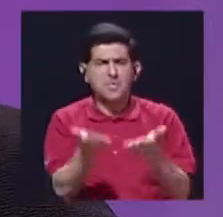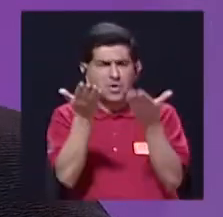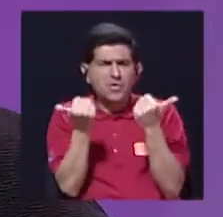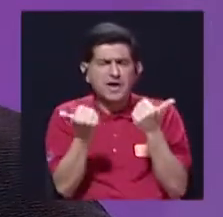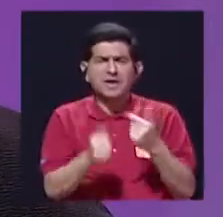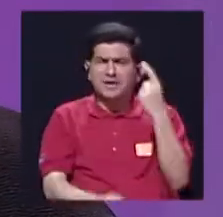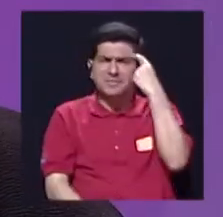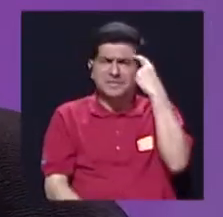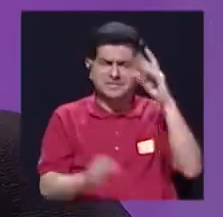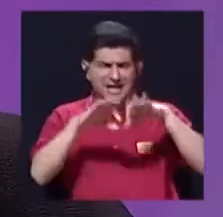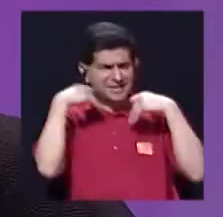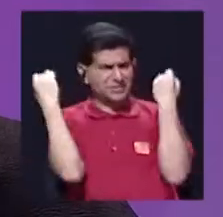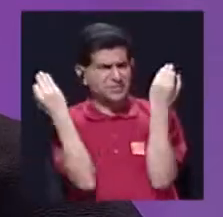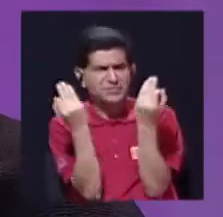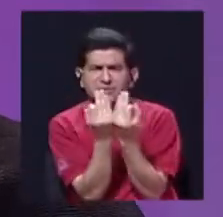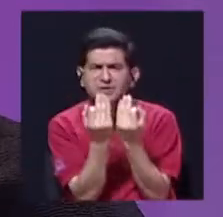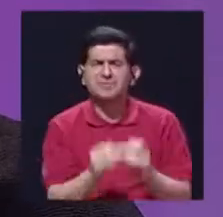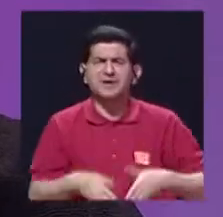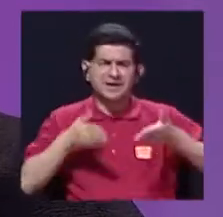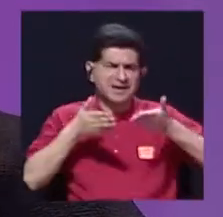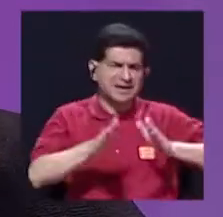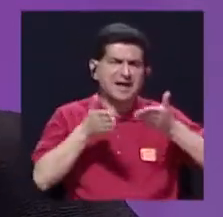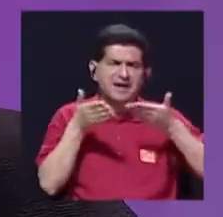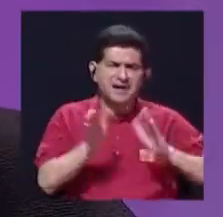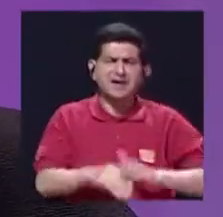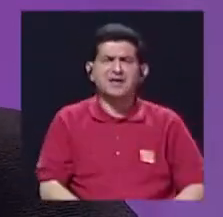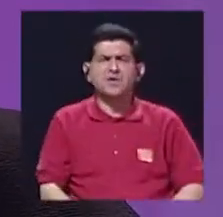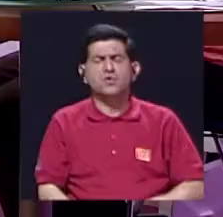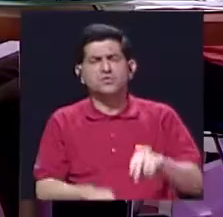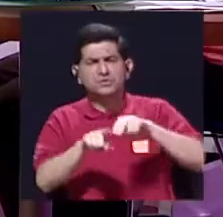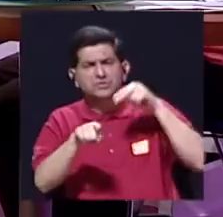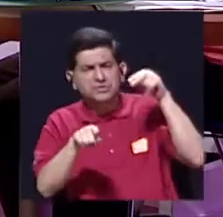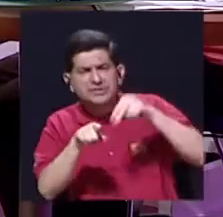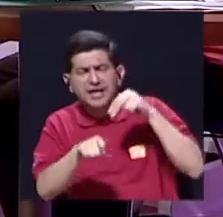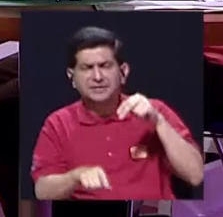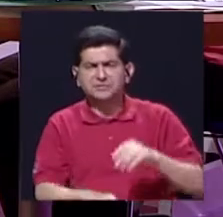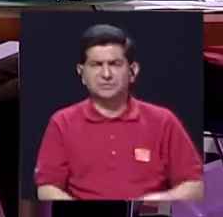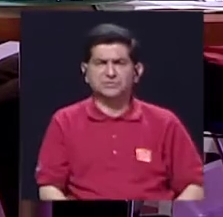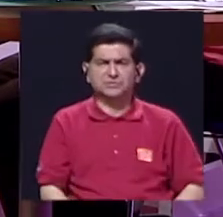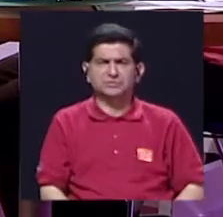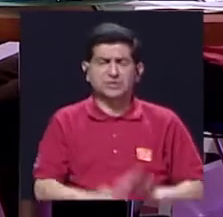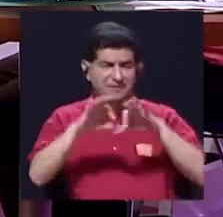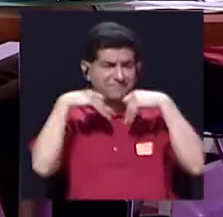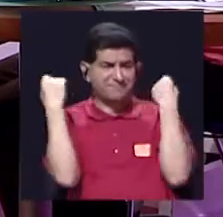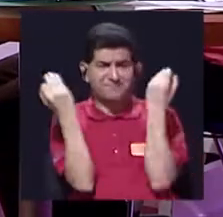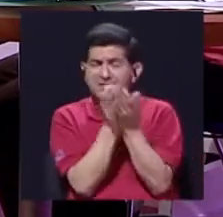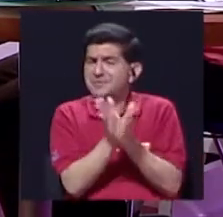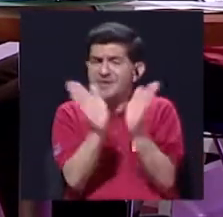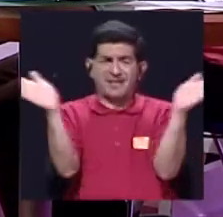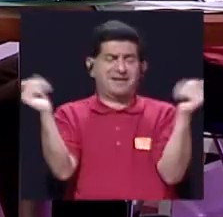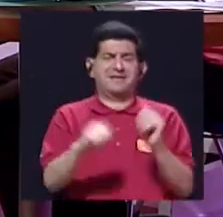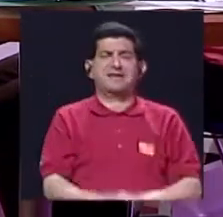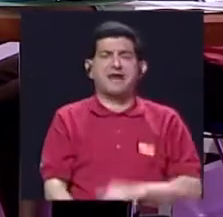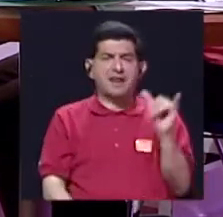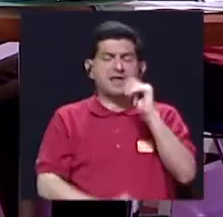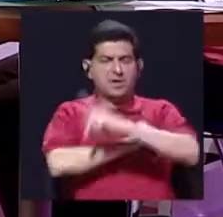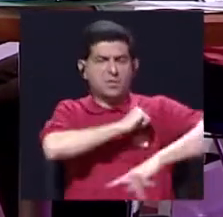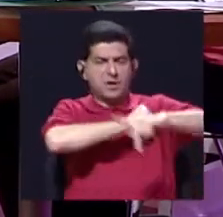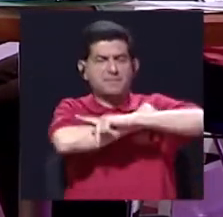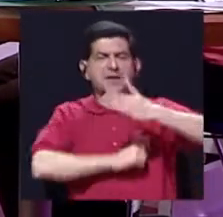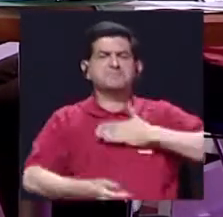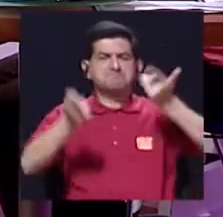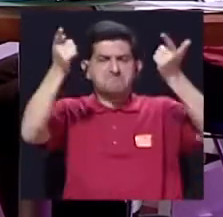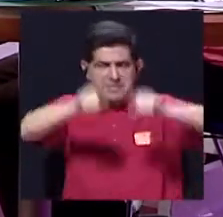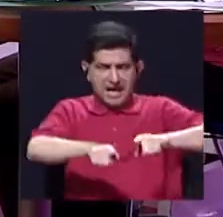para las familias, para los hijos nuestros, para los nietos, para la familia en general y para el país. En mi